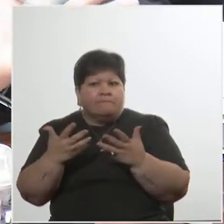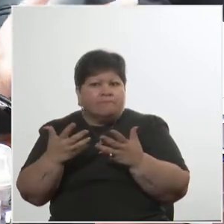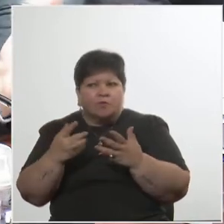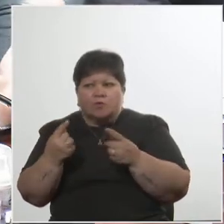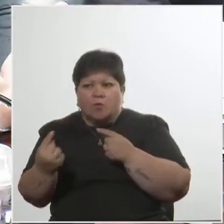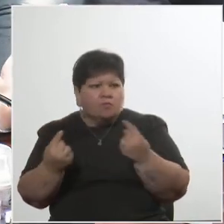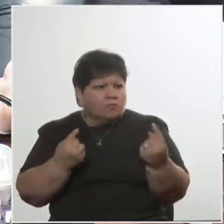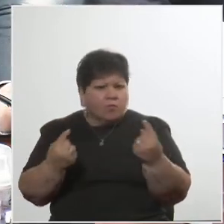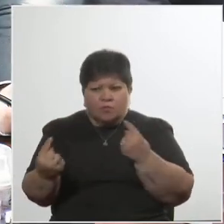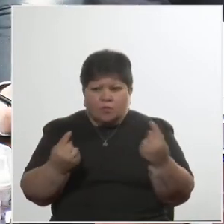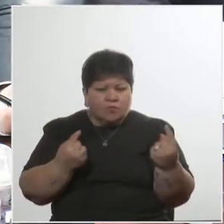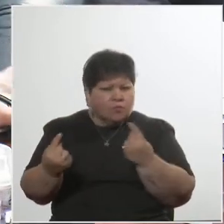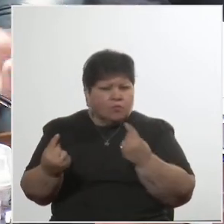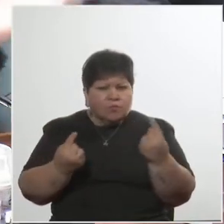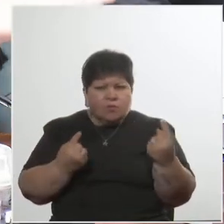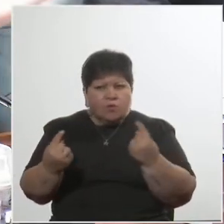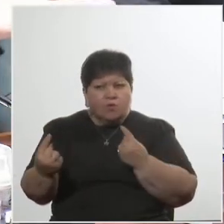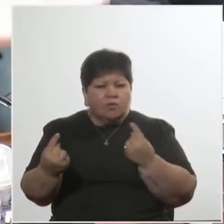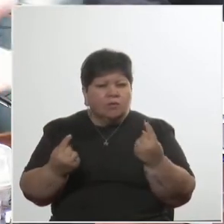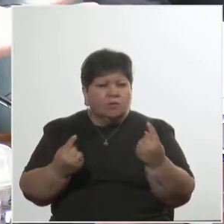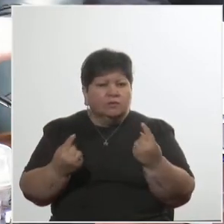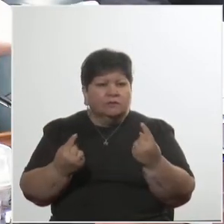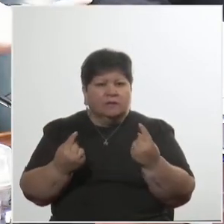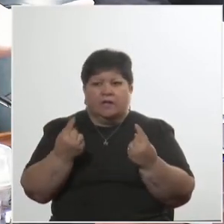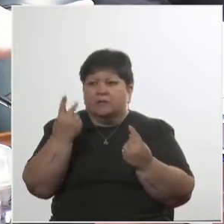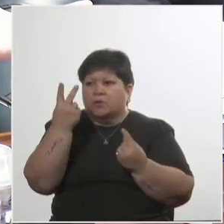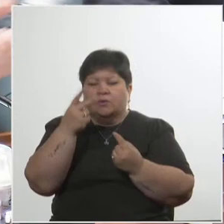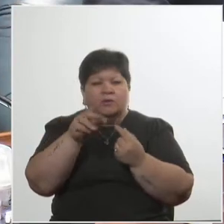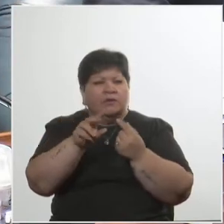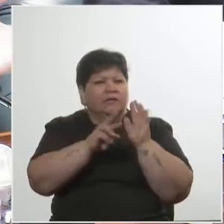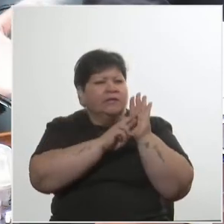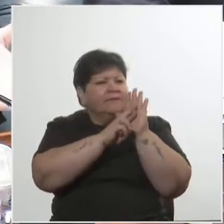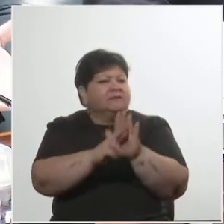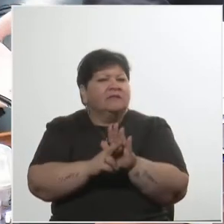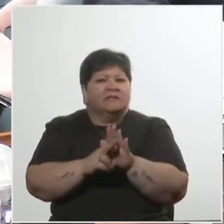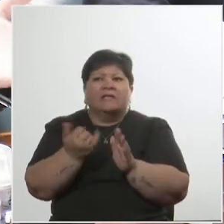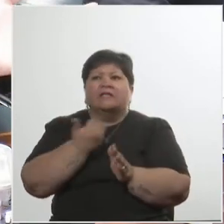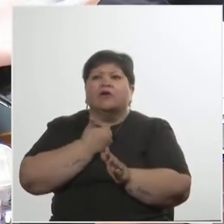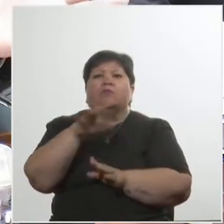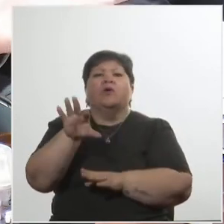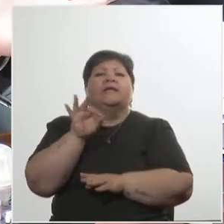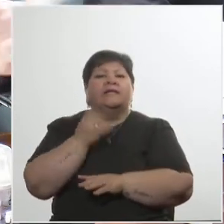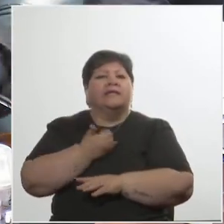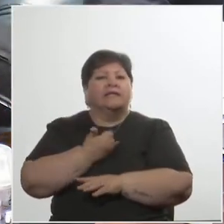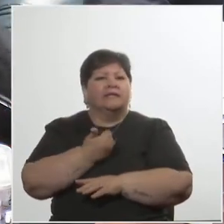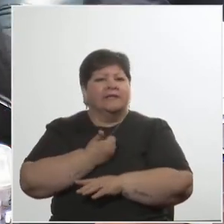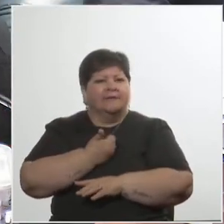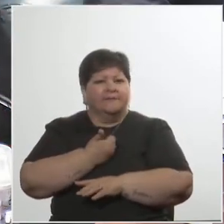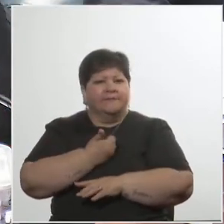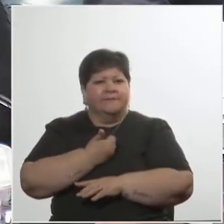Cuáles son cuál es la combinación dos representantes Cómo se elige de quiénes son